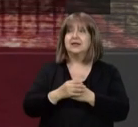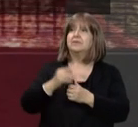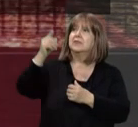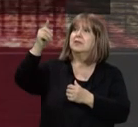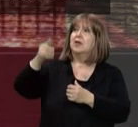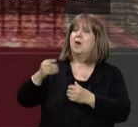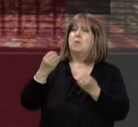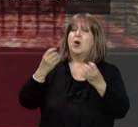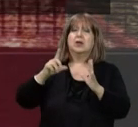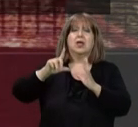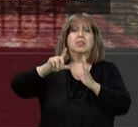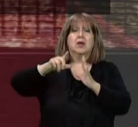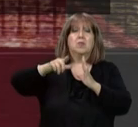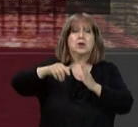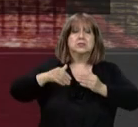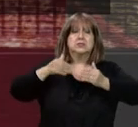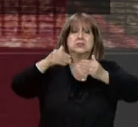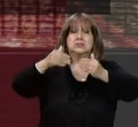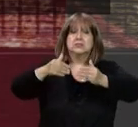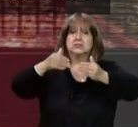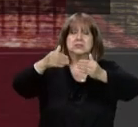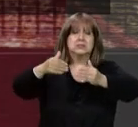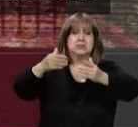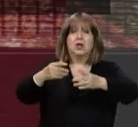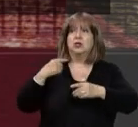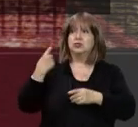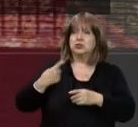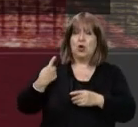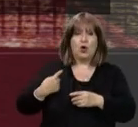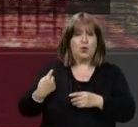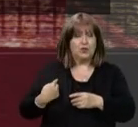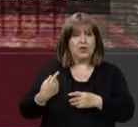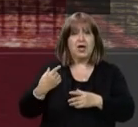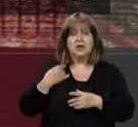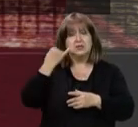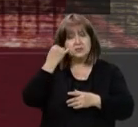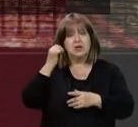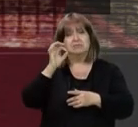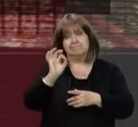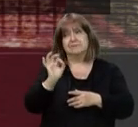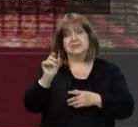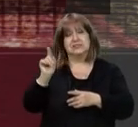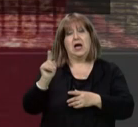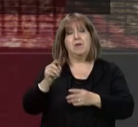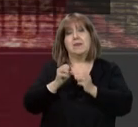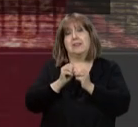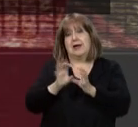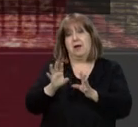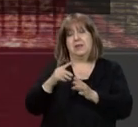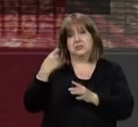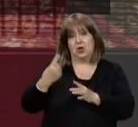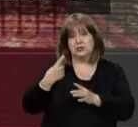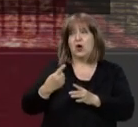qué va tan lento el juicio Próbolo? Trabajo de nuestra compañera Sofía Fernández, que como ustedes saben, ha seguido esta causa casi desde que se destapó.